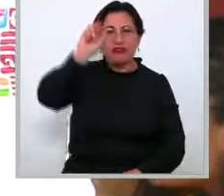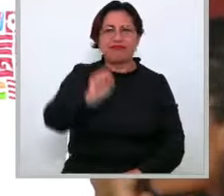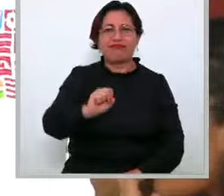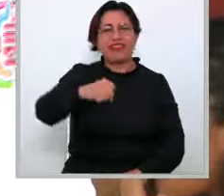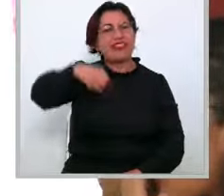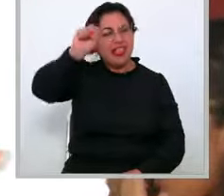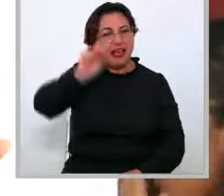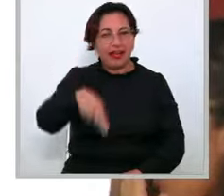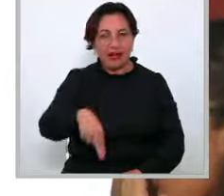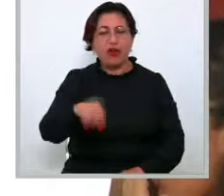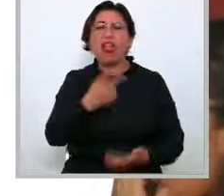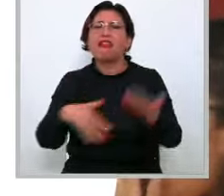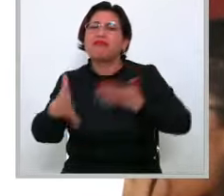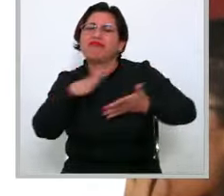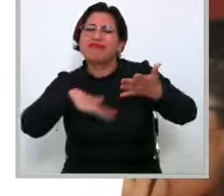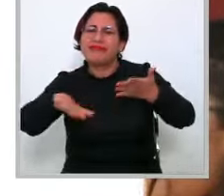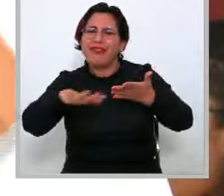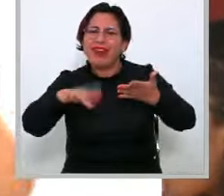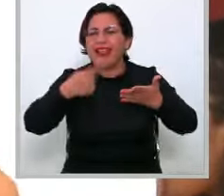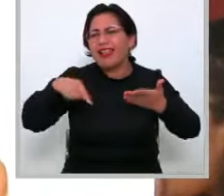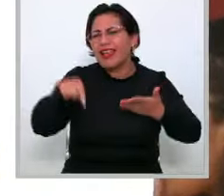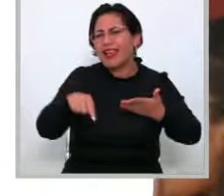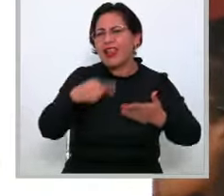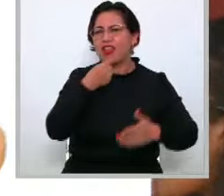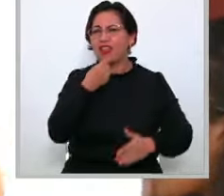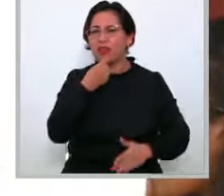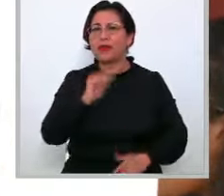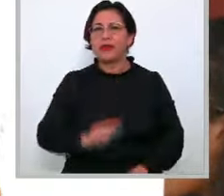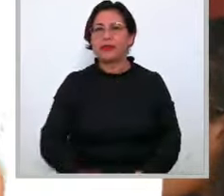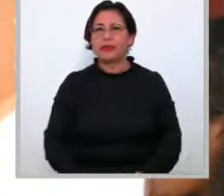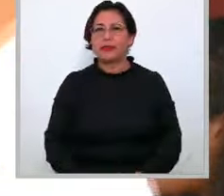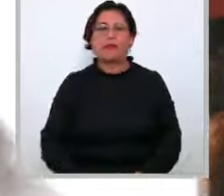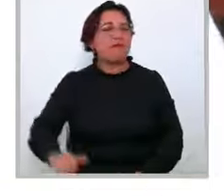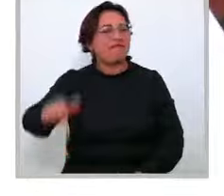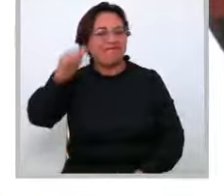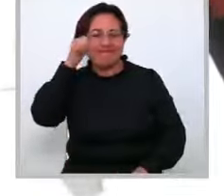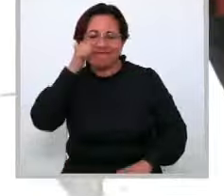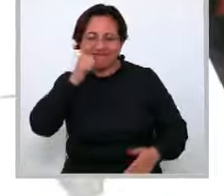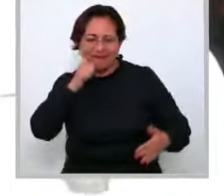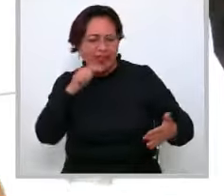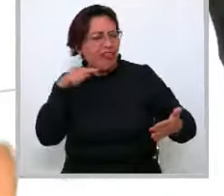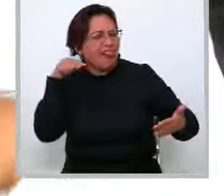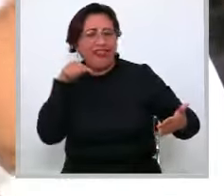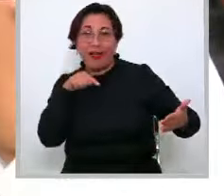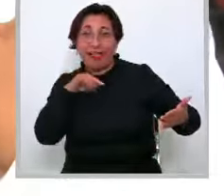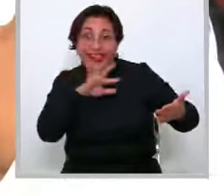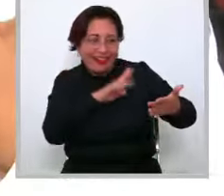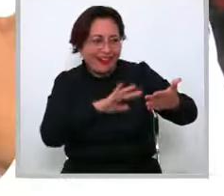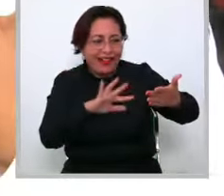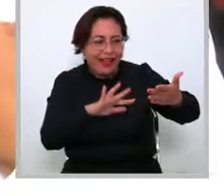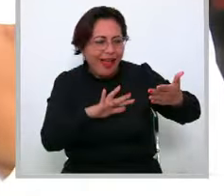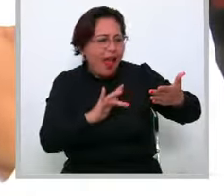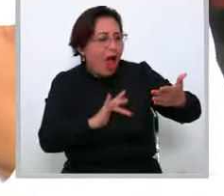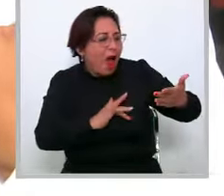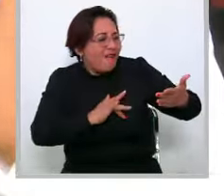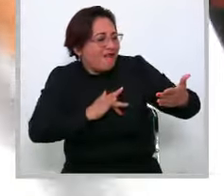muy bonito porque podemos ver cómo los niños sienten la lectura del cuento y se